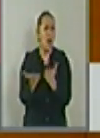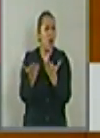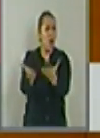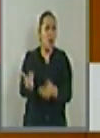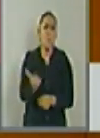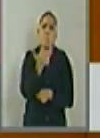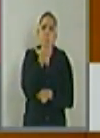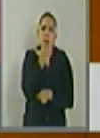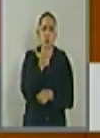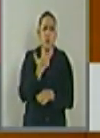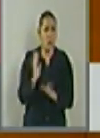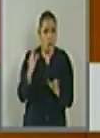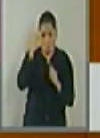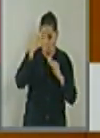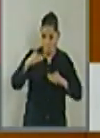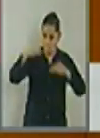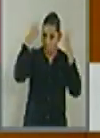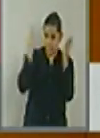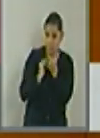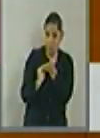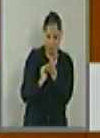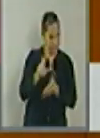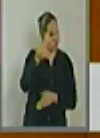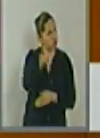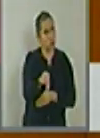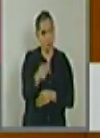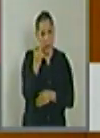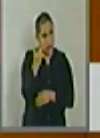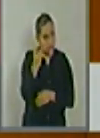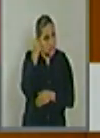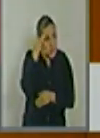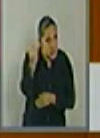y cuenta nueva, nada de eso.